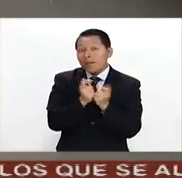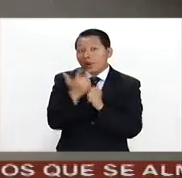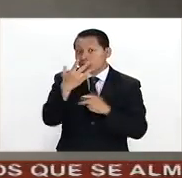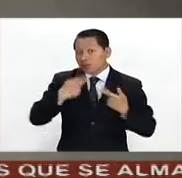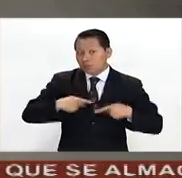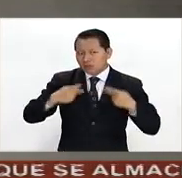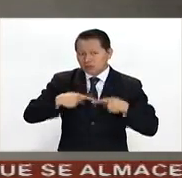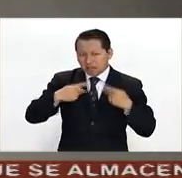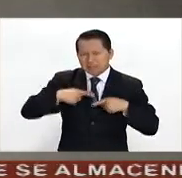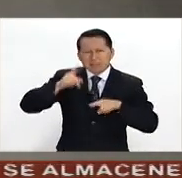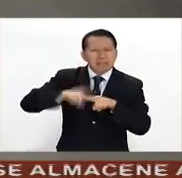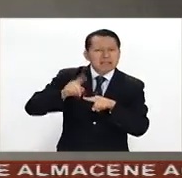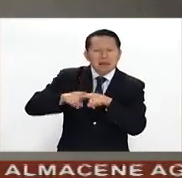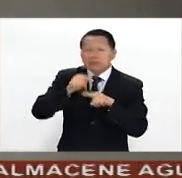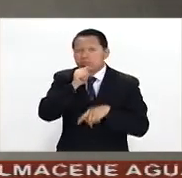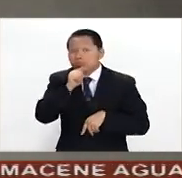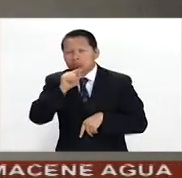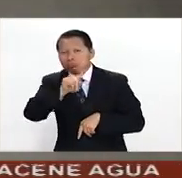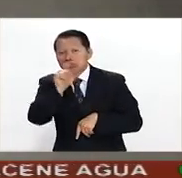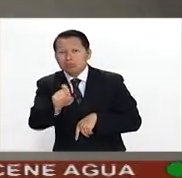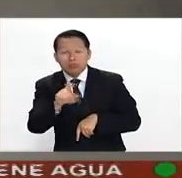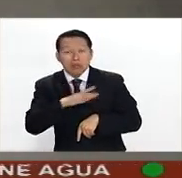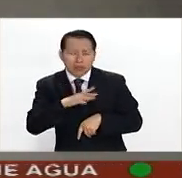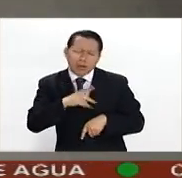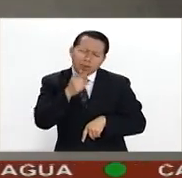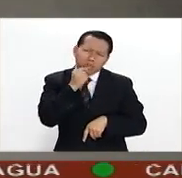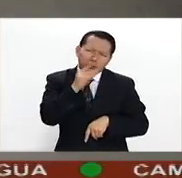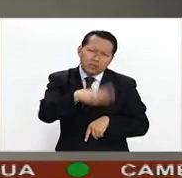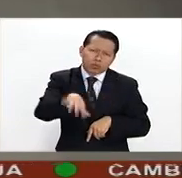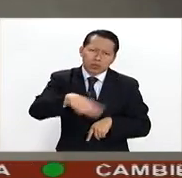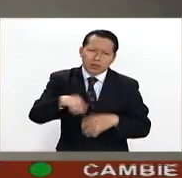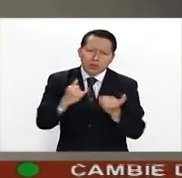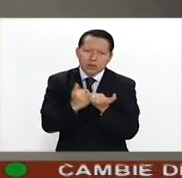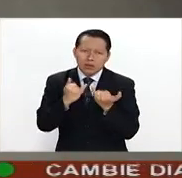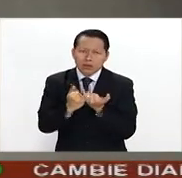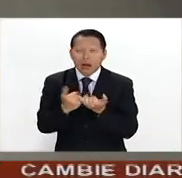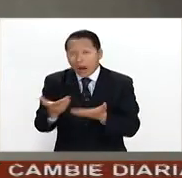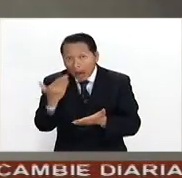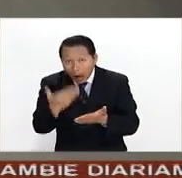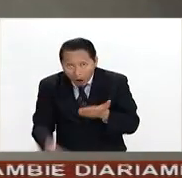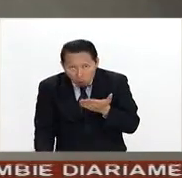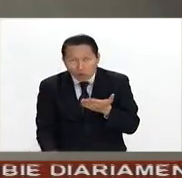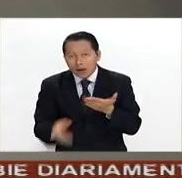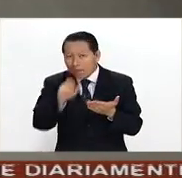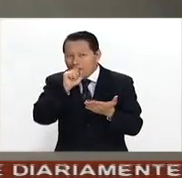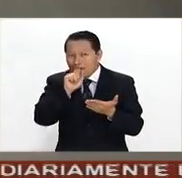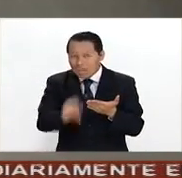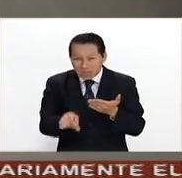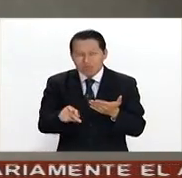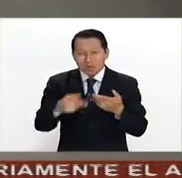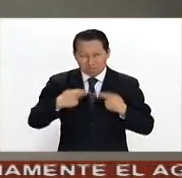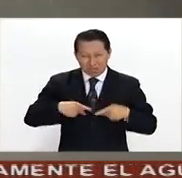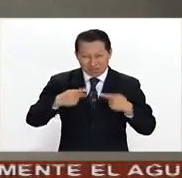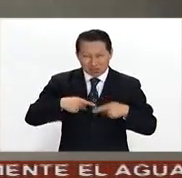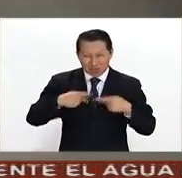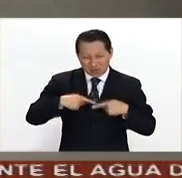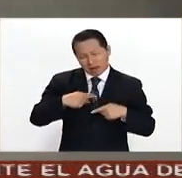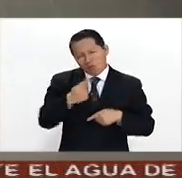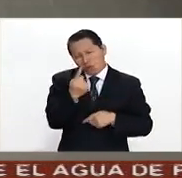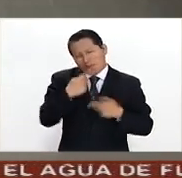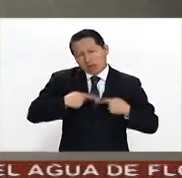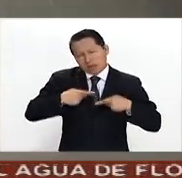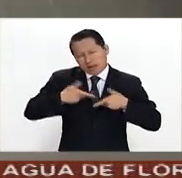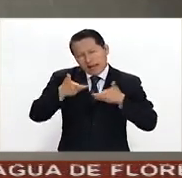pero que son buscados por la policía. Los sujetos en esta ocasión, por el caso del vagabundo, serán acusados de delito